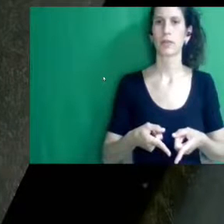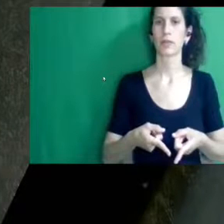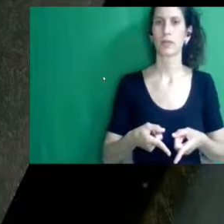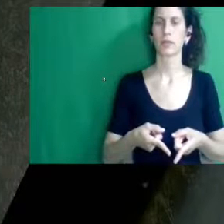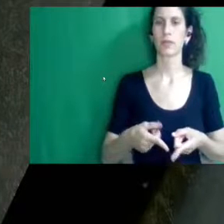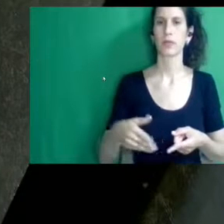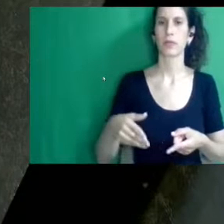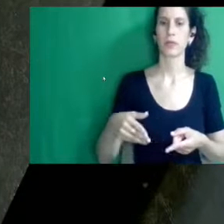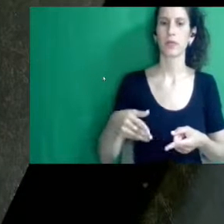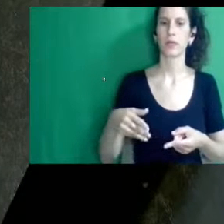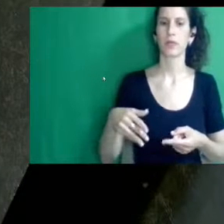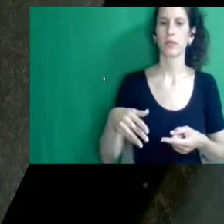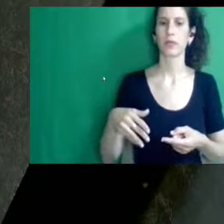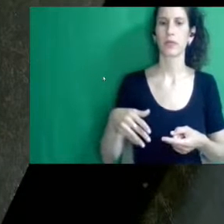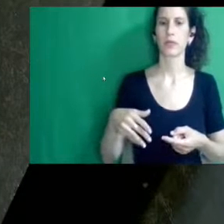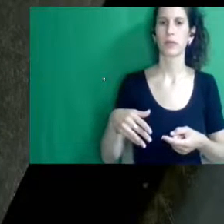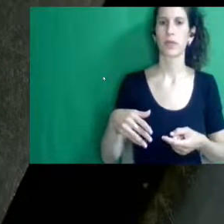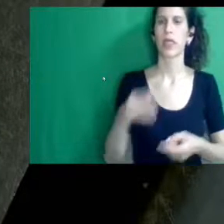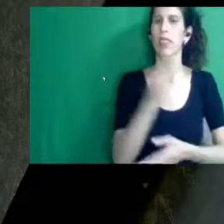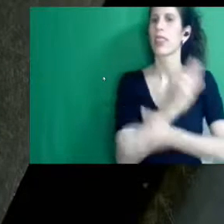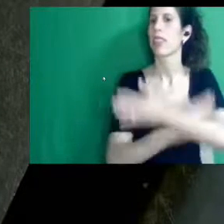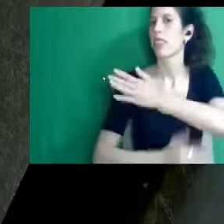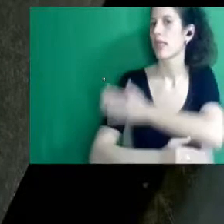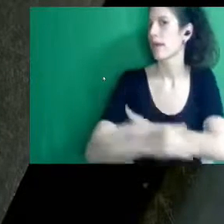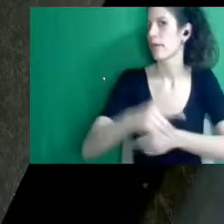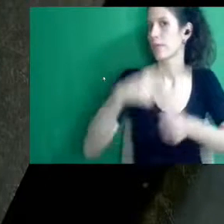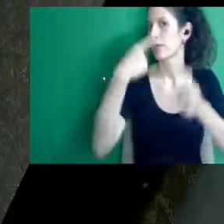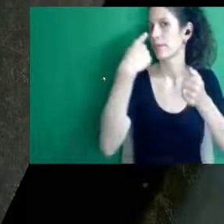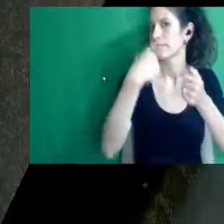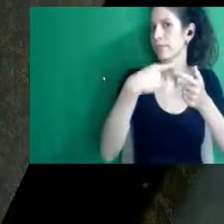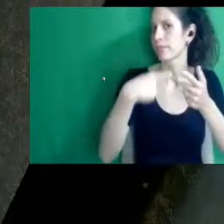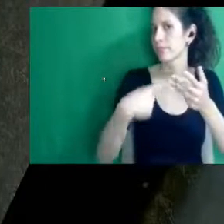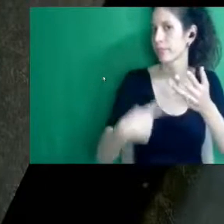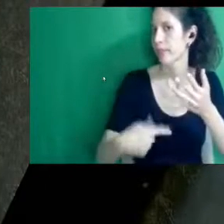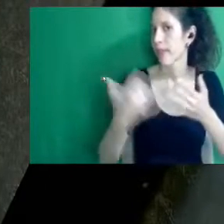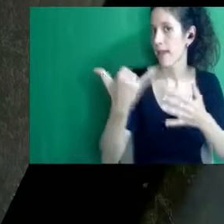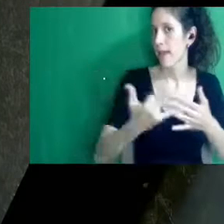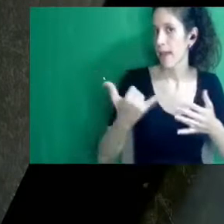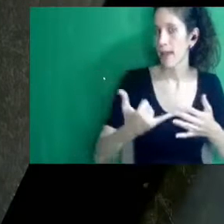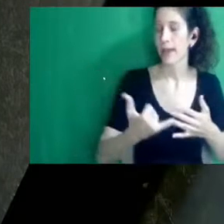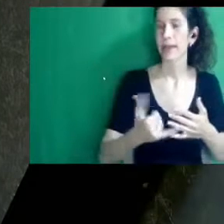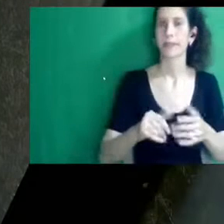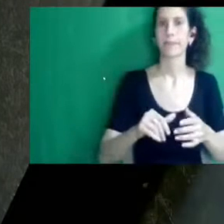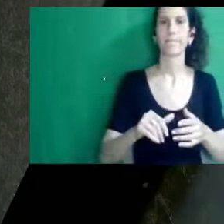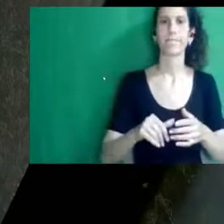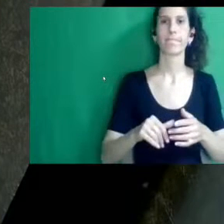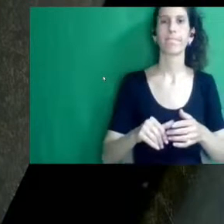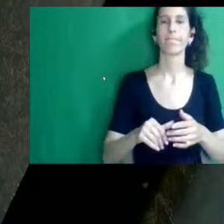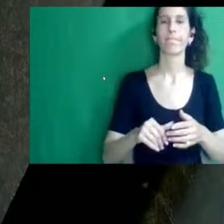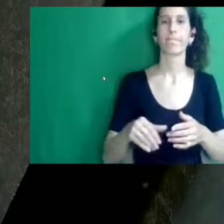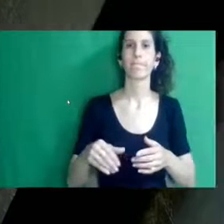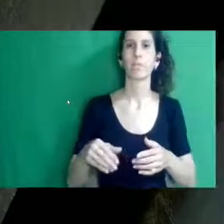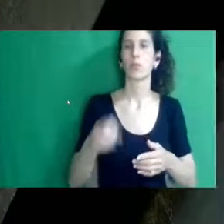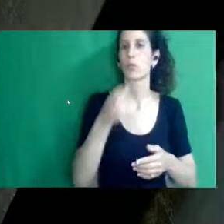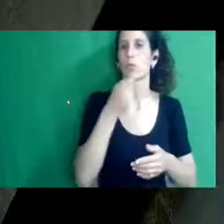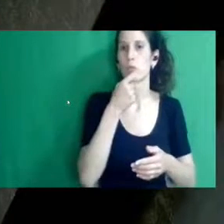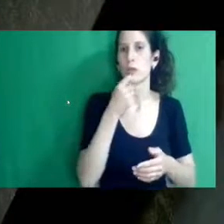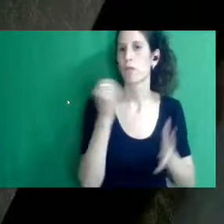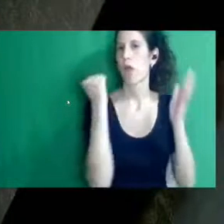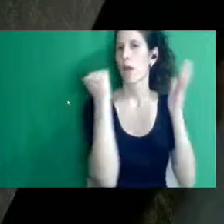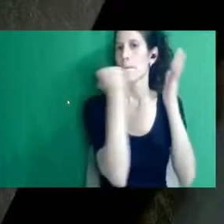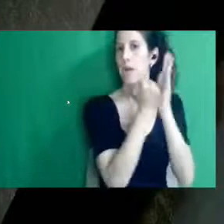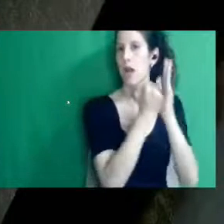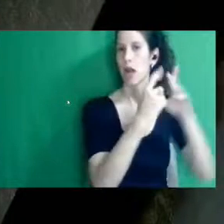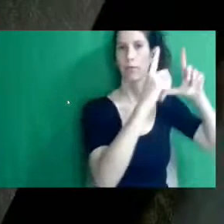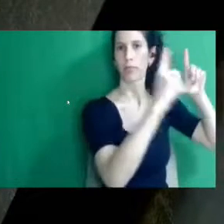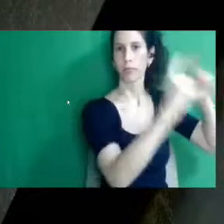los distintos tipos de discapacidad. bueno, cuestiones de señalética y de comunicación del espacio público